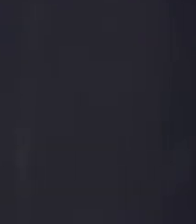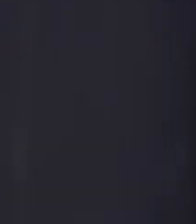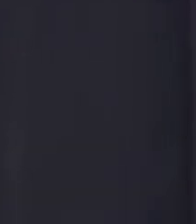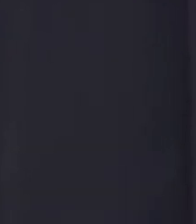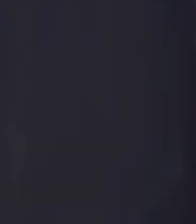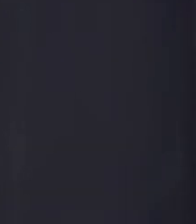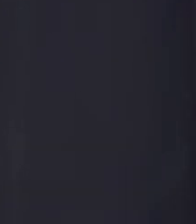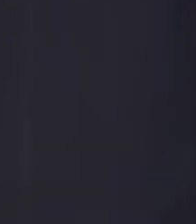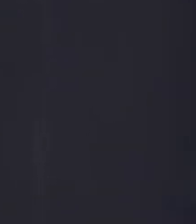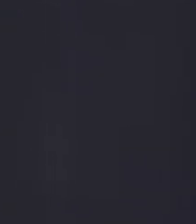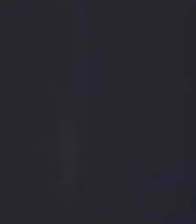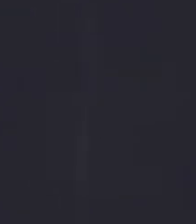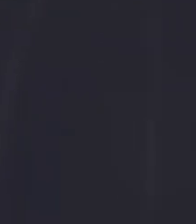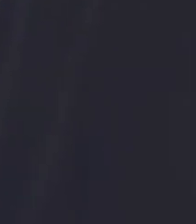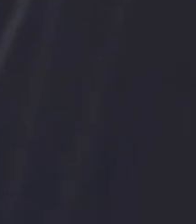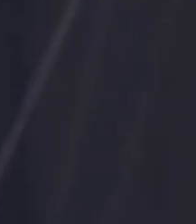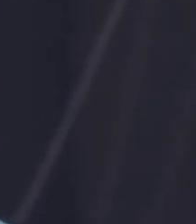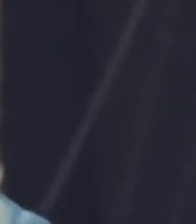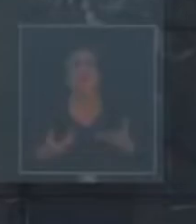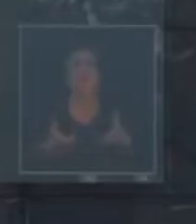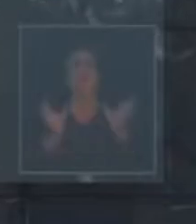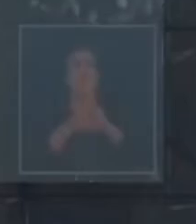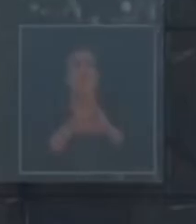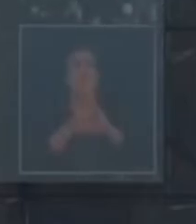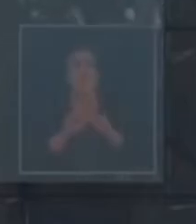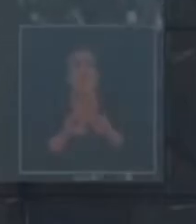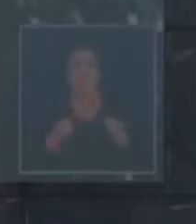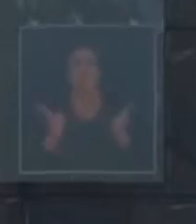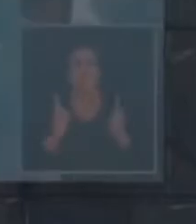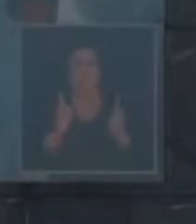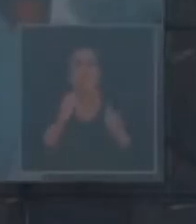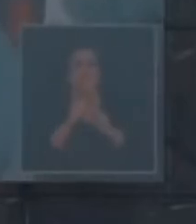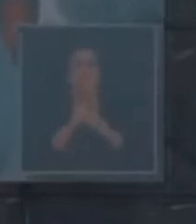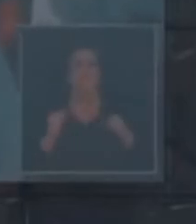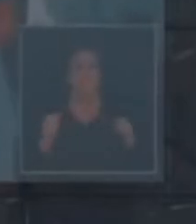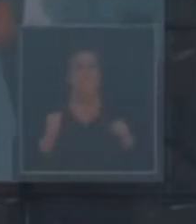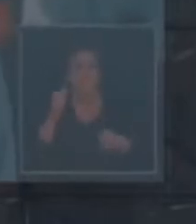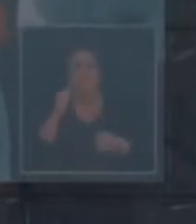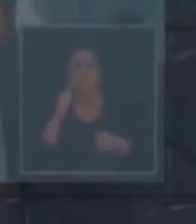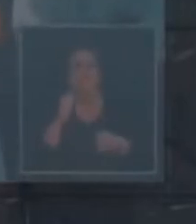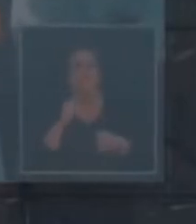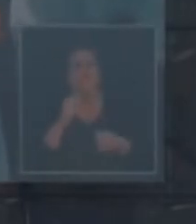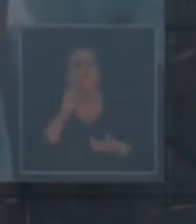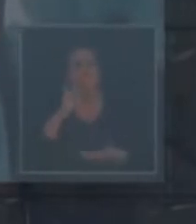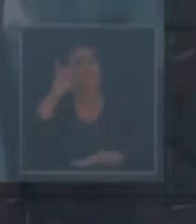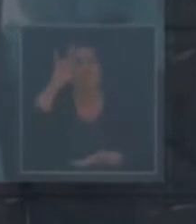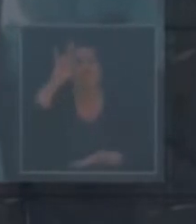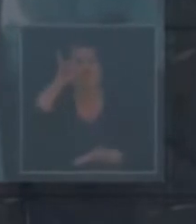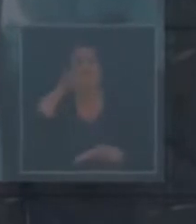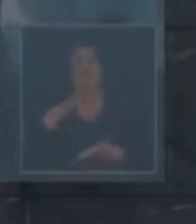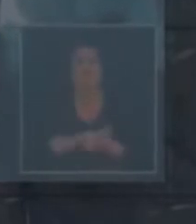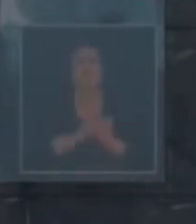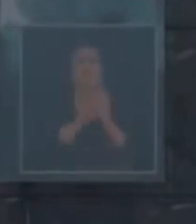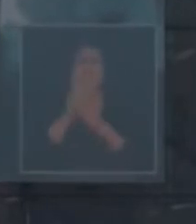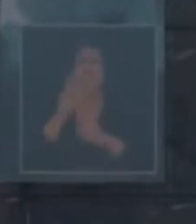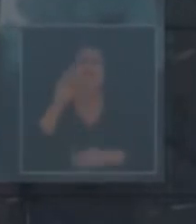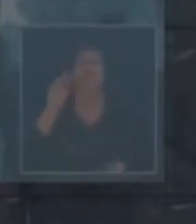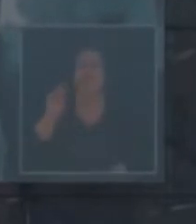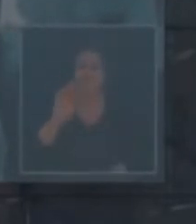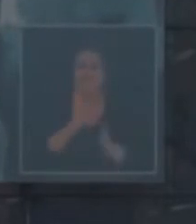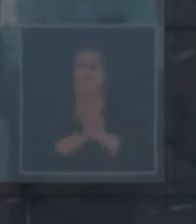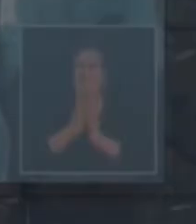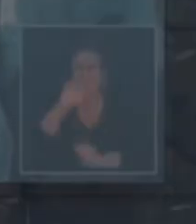Yo quiero ser un presidente que con todo este elenco se pare en la puerta del aeropuerto y le diga a los chiquilines que vale la pena